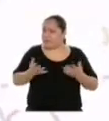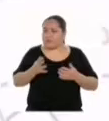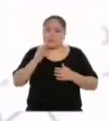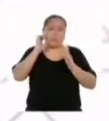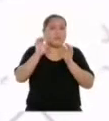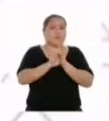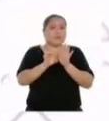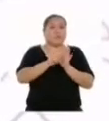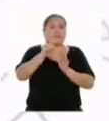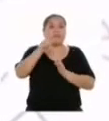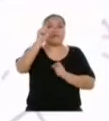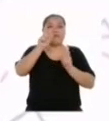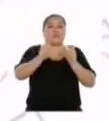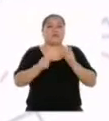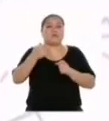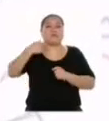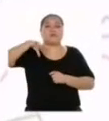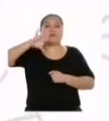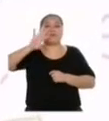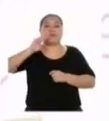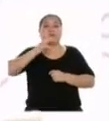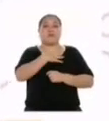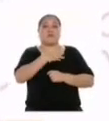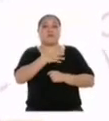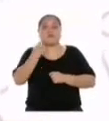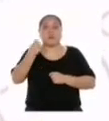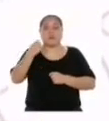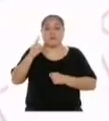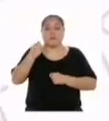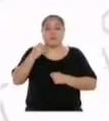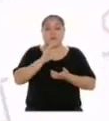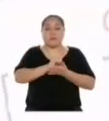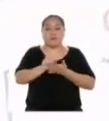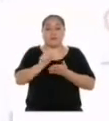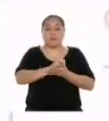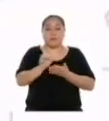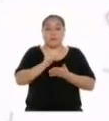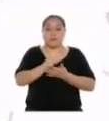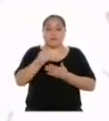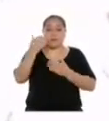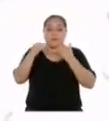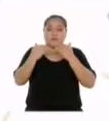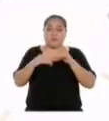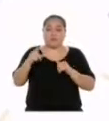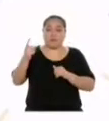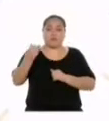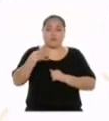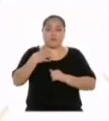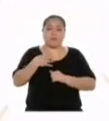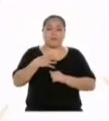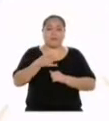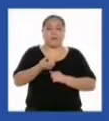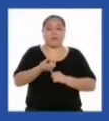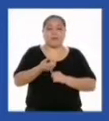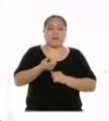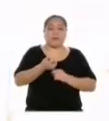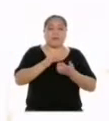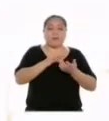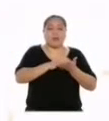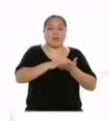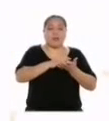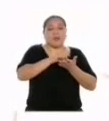ejemplo, una persona con 17 años y 11 meses, en edades, en años, indica que tiene 17 años y no 18,